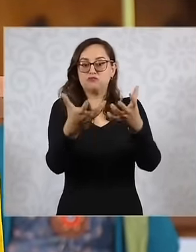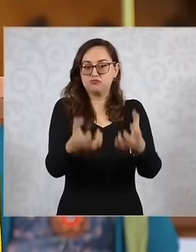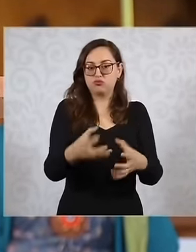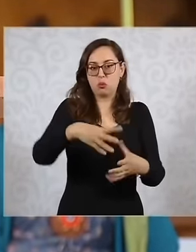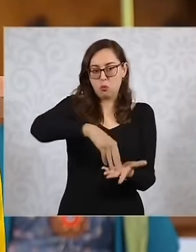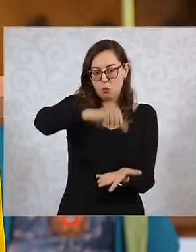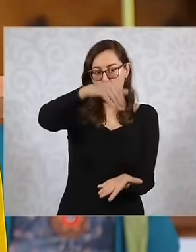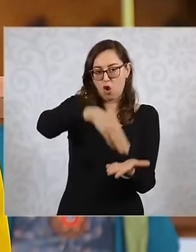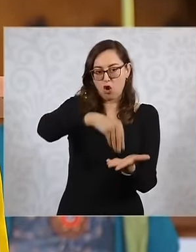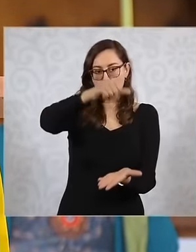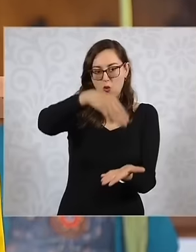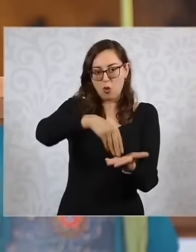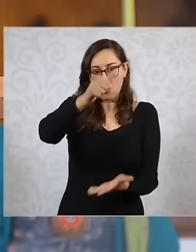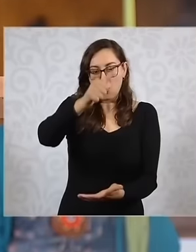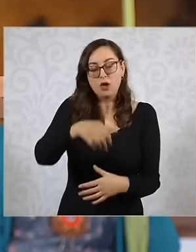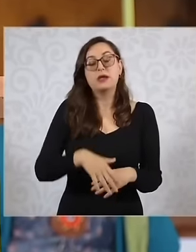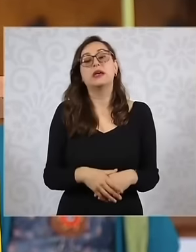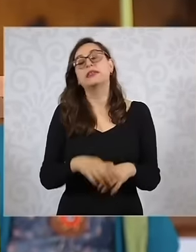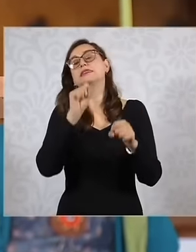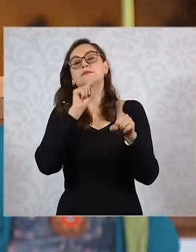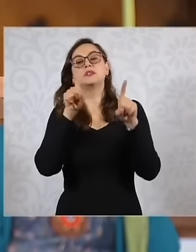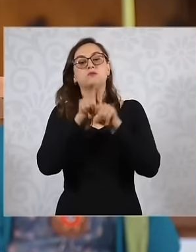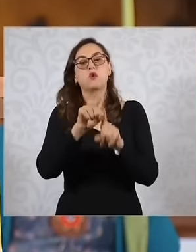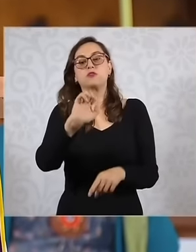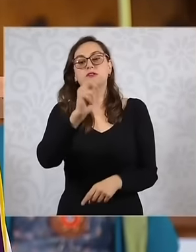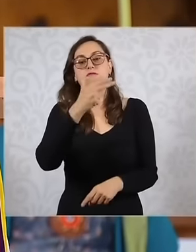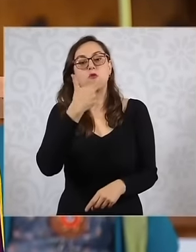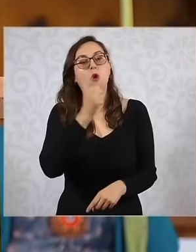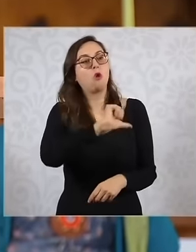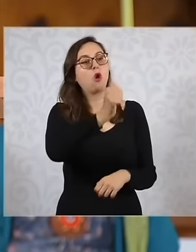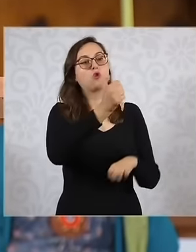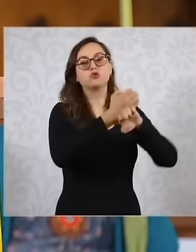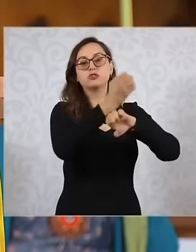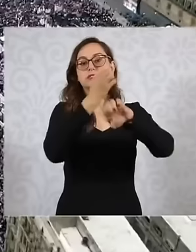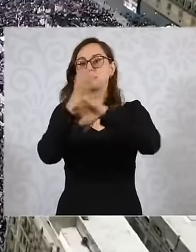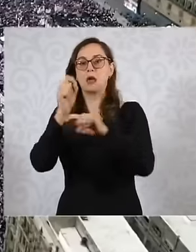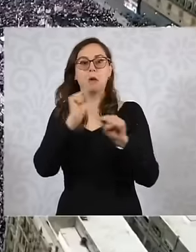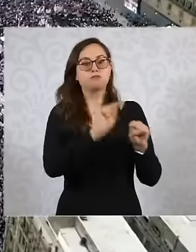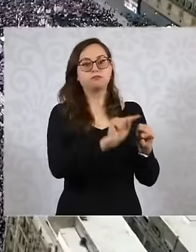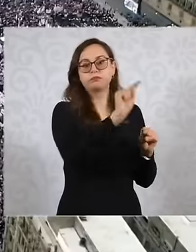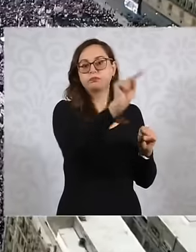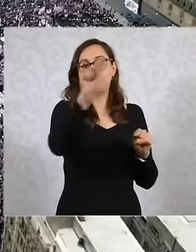y centros de acopio en Chihuahua y otros puntos de la República.